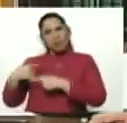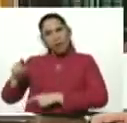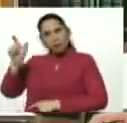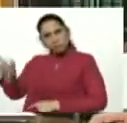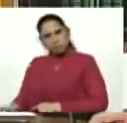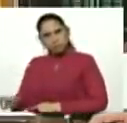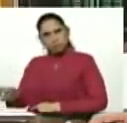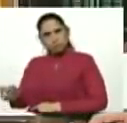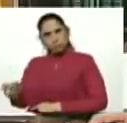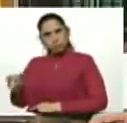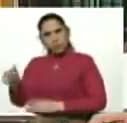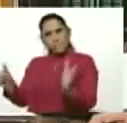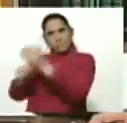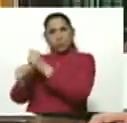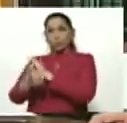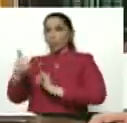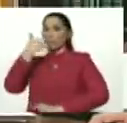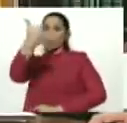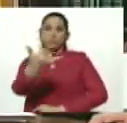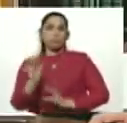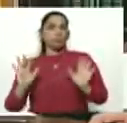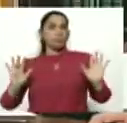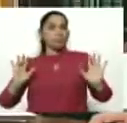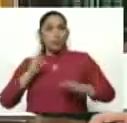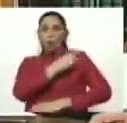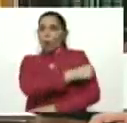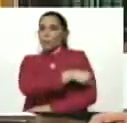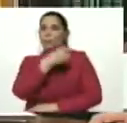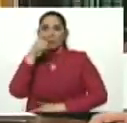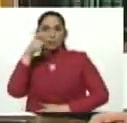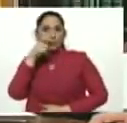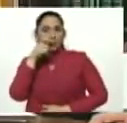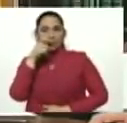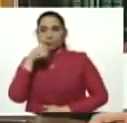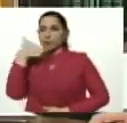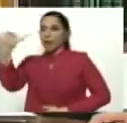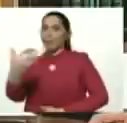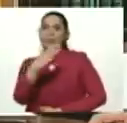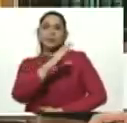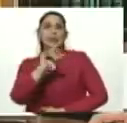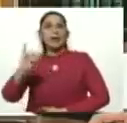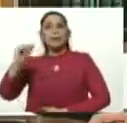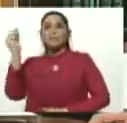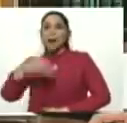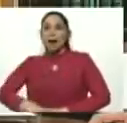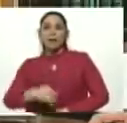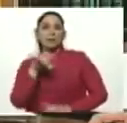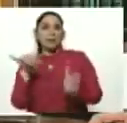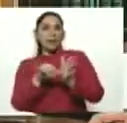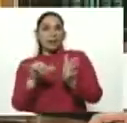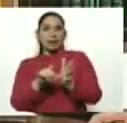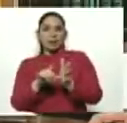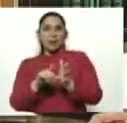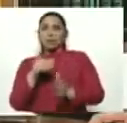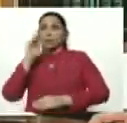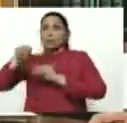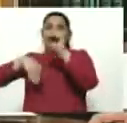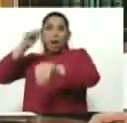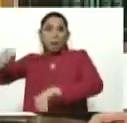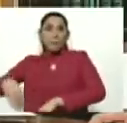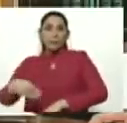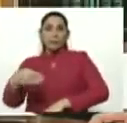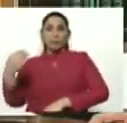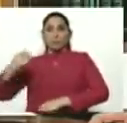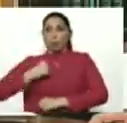cuenta, llame al Hospital Centinela, llame al CDI más cercano, llame a la policía, llame a la Fuerza